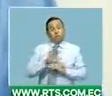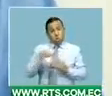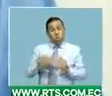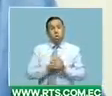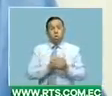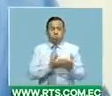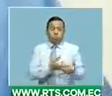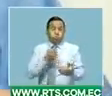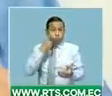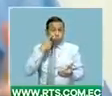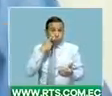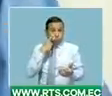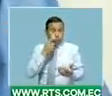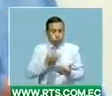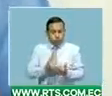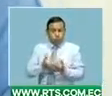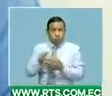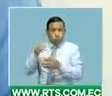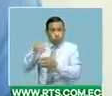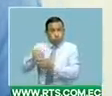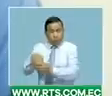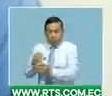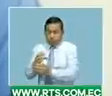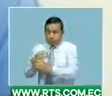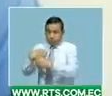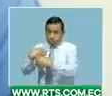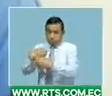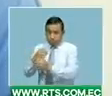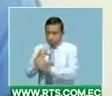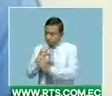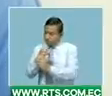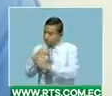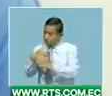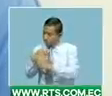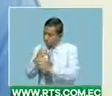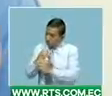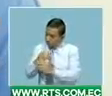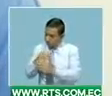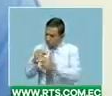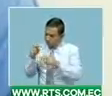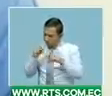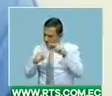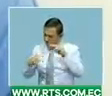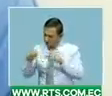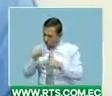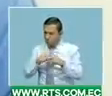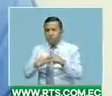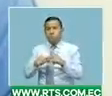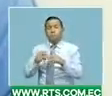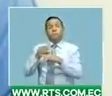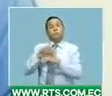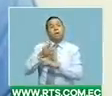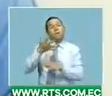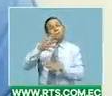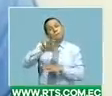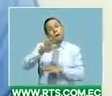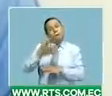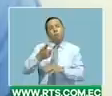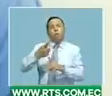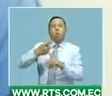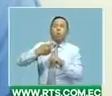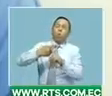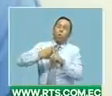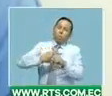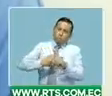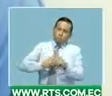Entonces, sumando este tiempo, seguramente estamos hablando alrededor de, puede ser de 1 mes que todavía